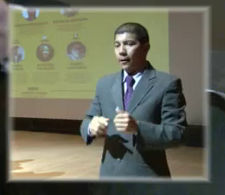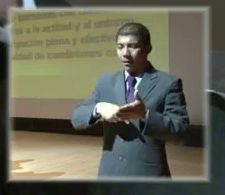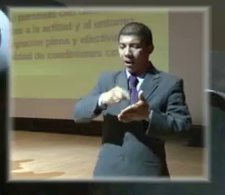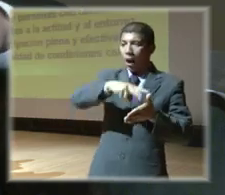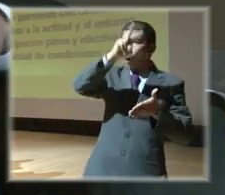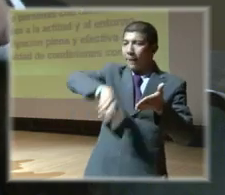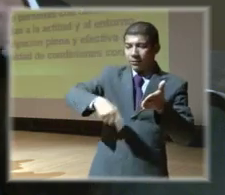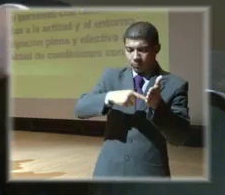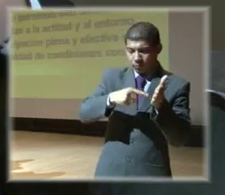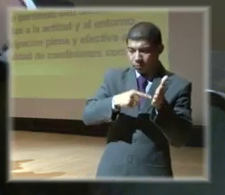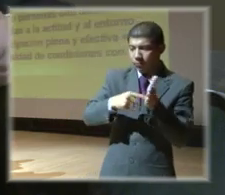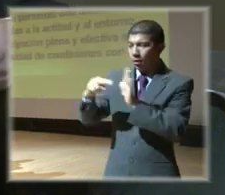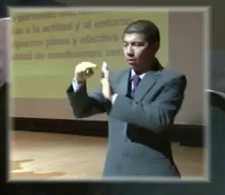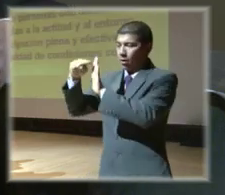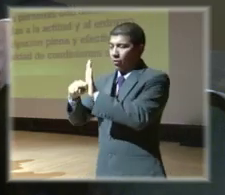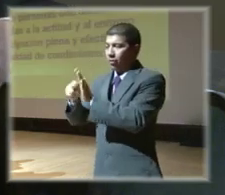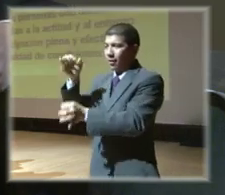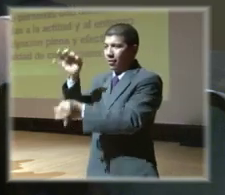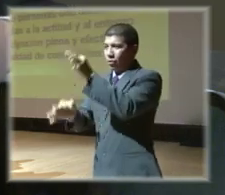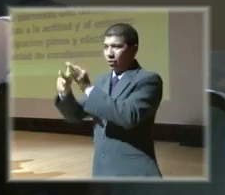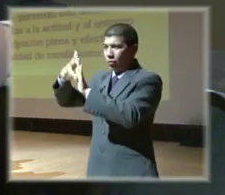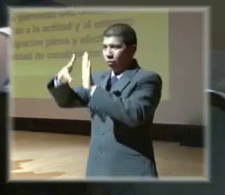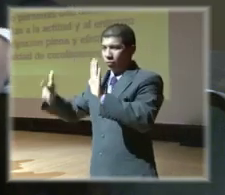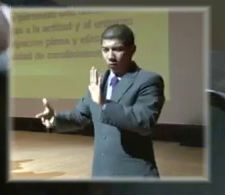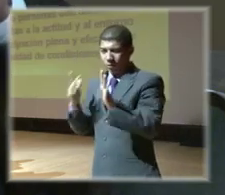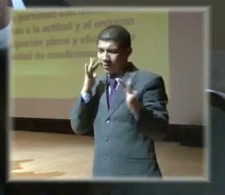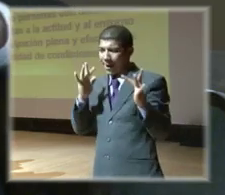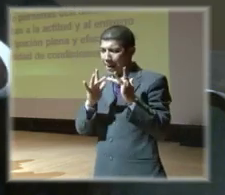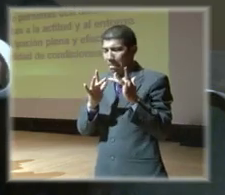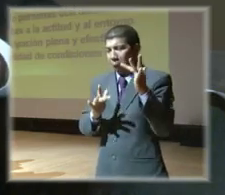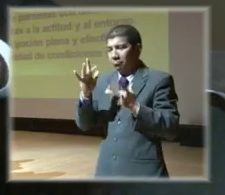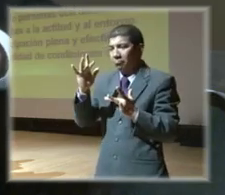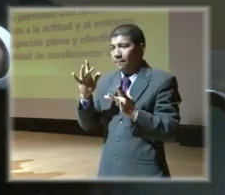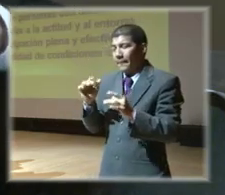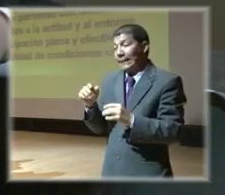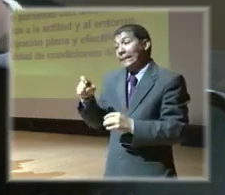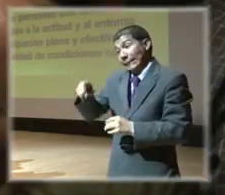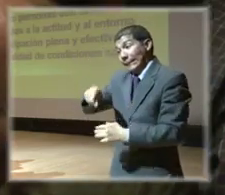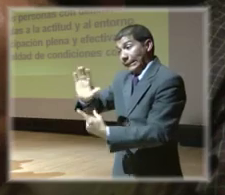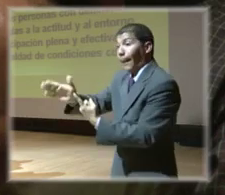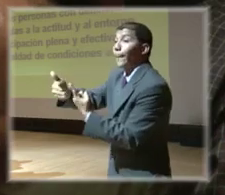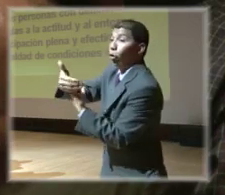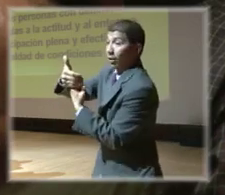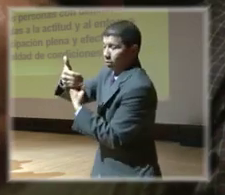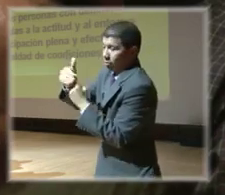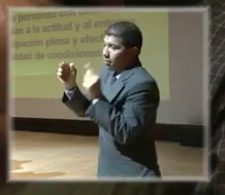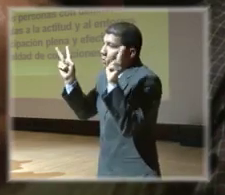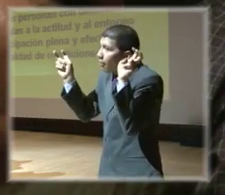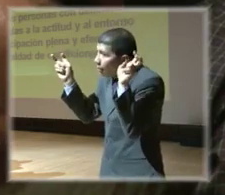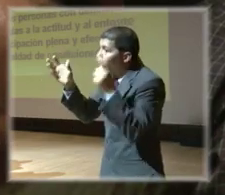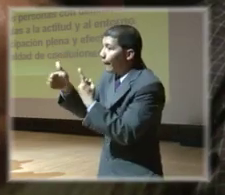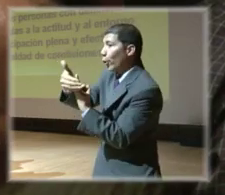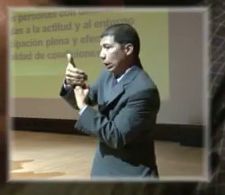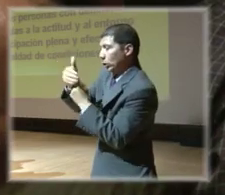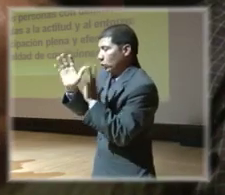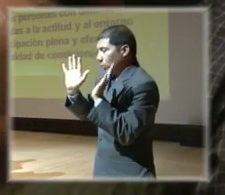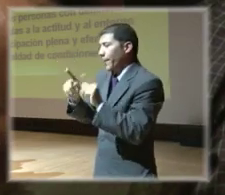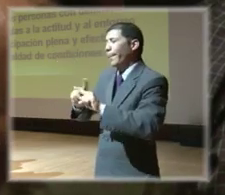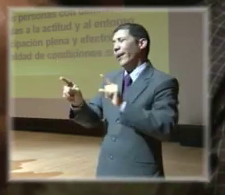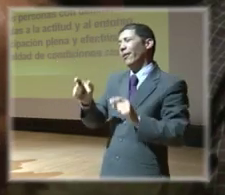convencionales. En consecuencia, sí es posible que existan ciertas medidas de protección, entre comillas, pero que estén orientadas a que en el futuro las